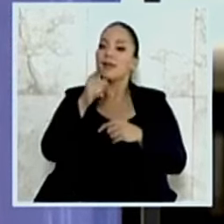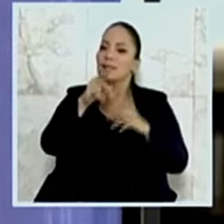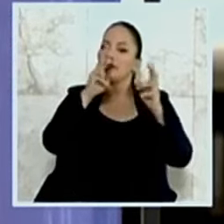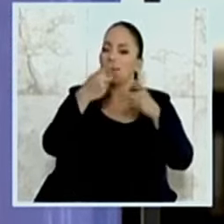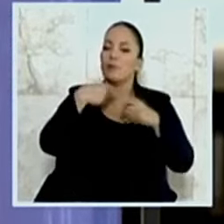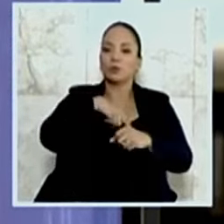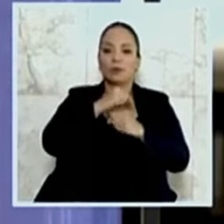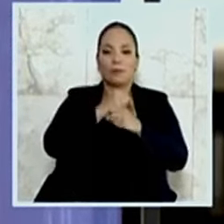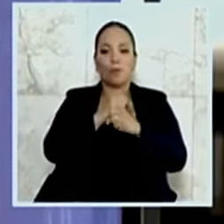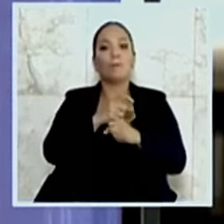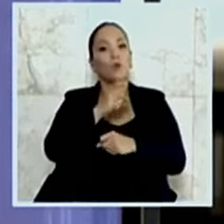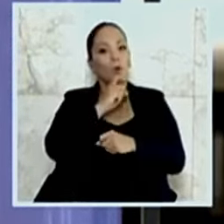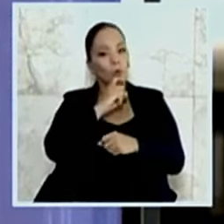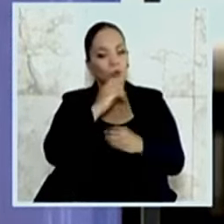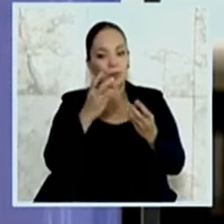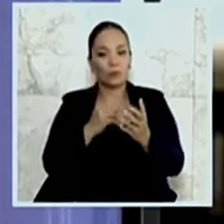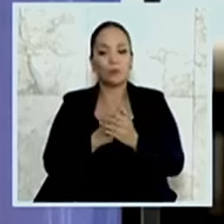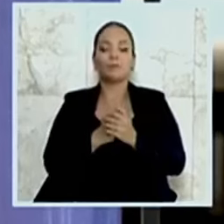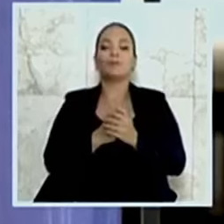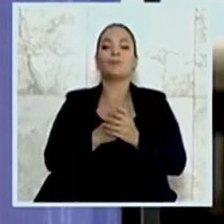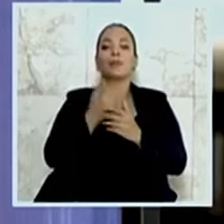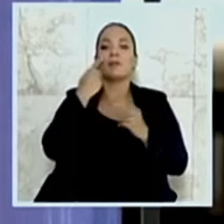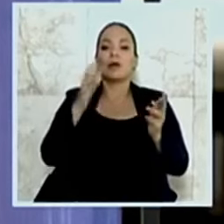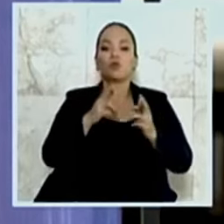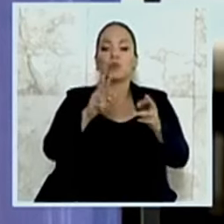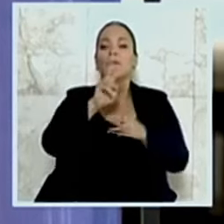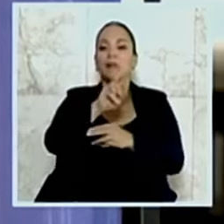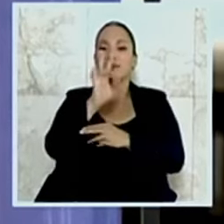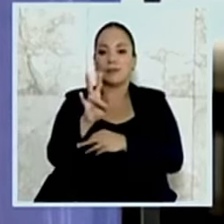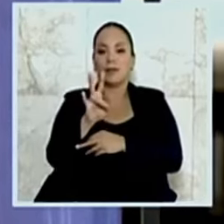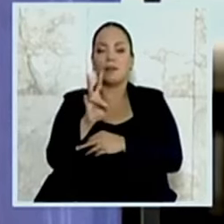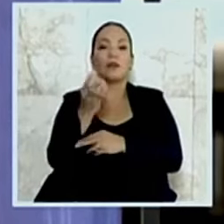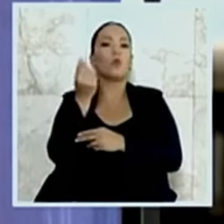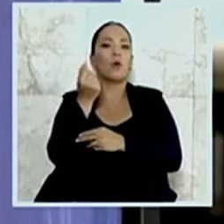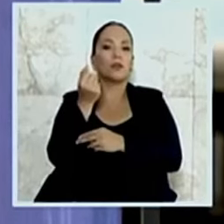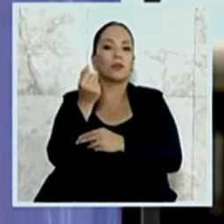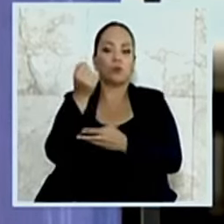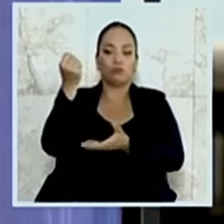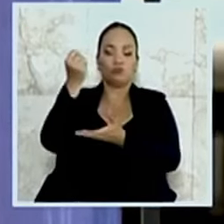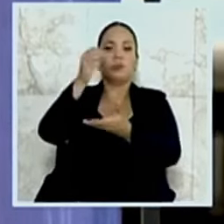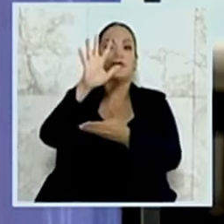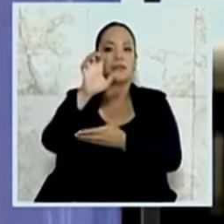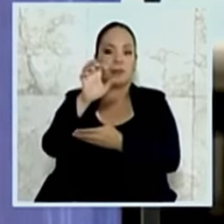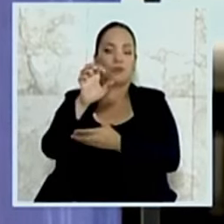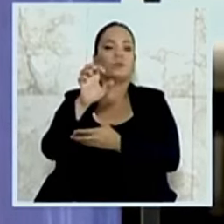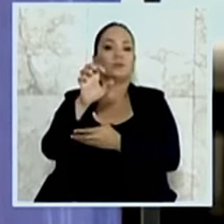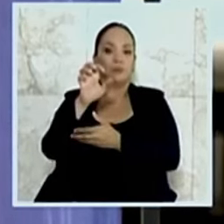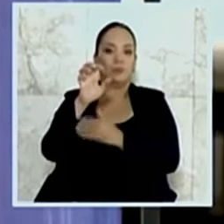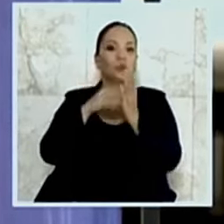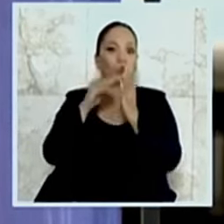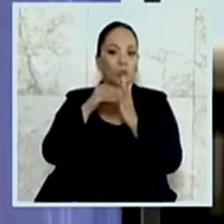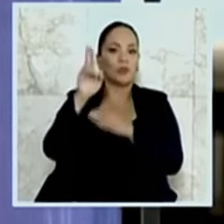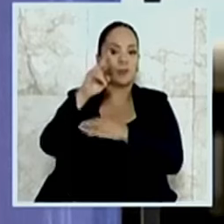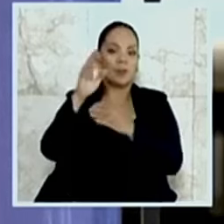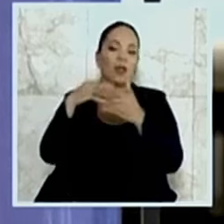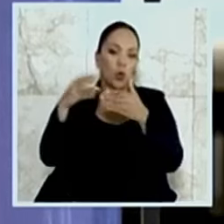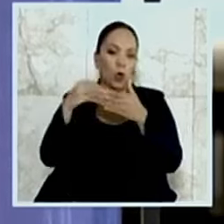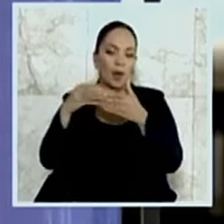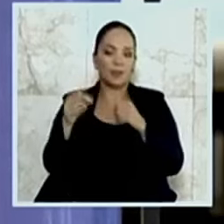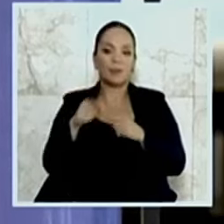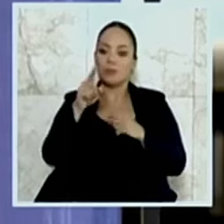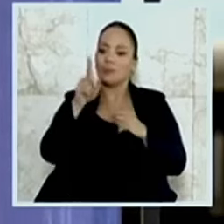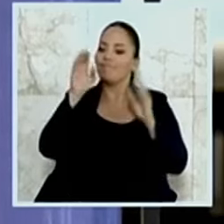ahí de artesanías, nadie para. Entonces, ese ecosistema lo estamos trabajando, pero sí ha costado mucho.